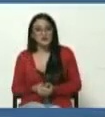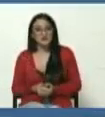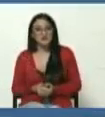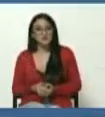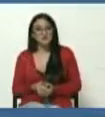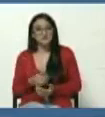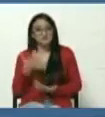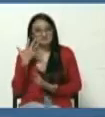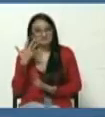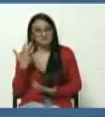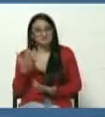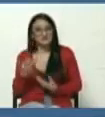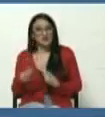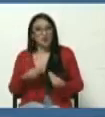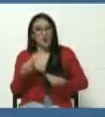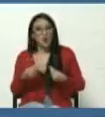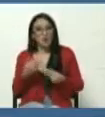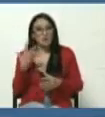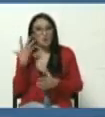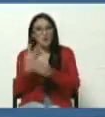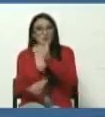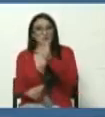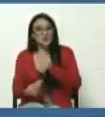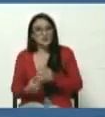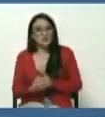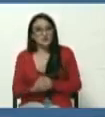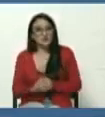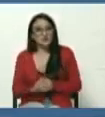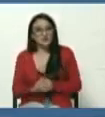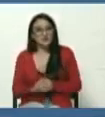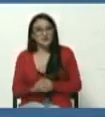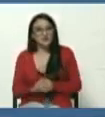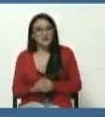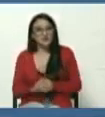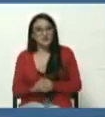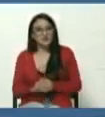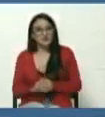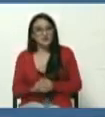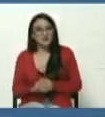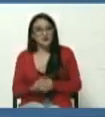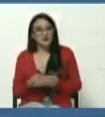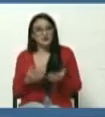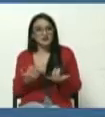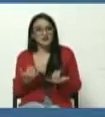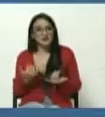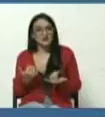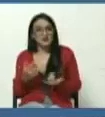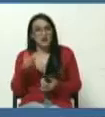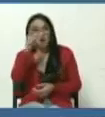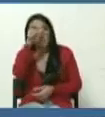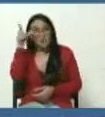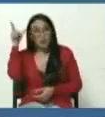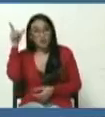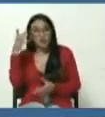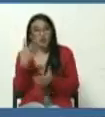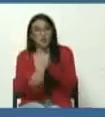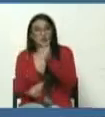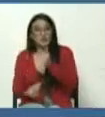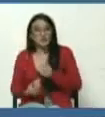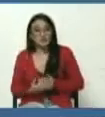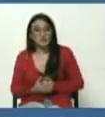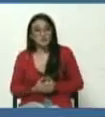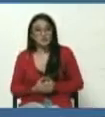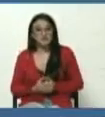fíjense ustedes, cómo huye cobarde y miserablemente hacia adelante Leopoldo López. Leopoldo